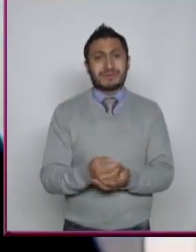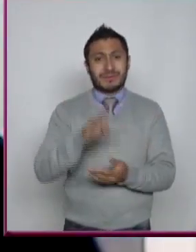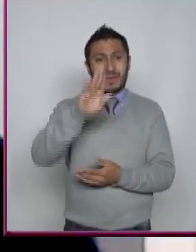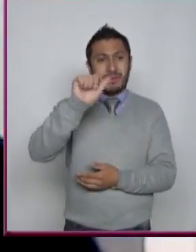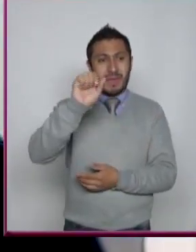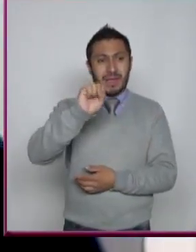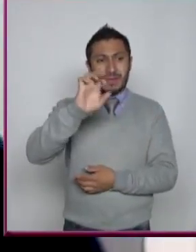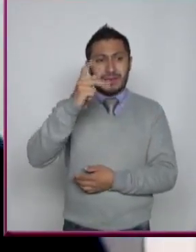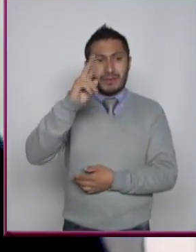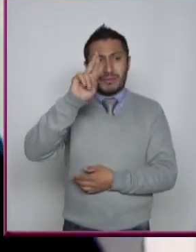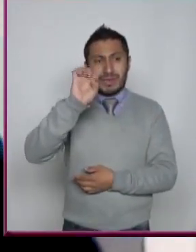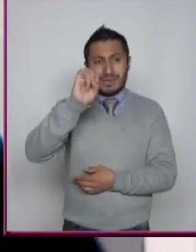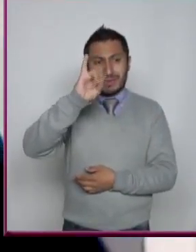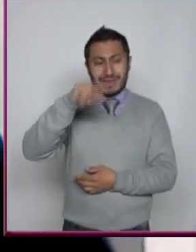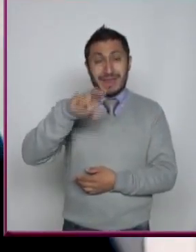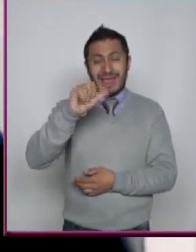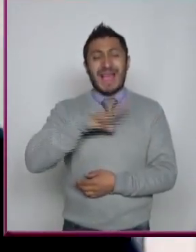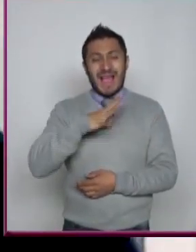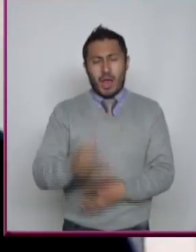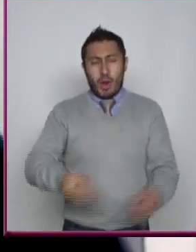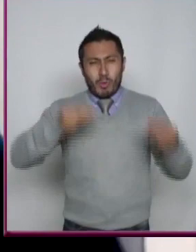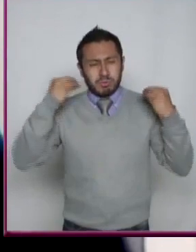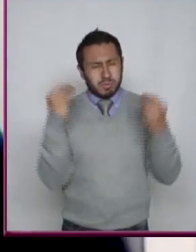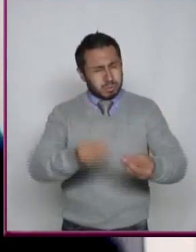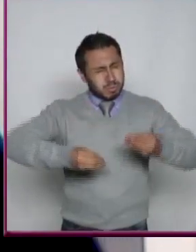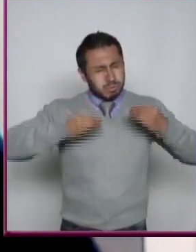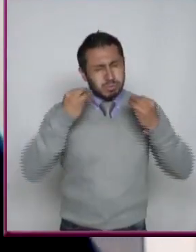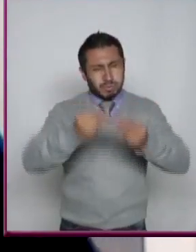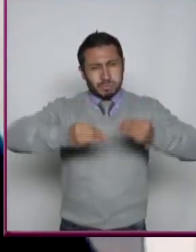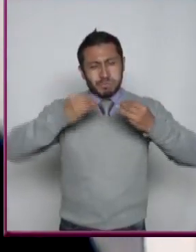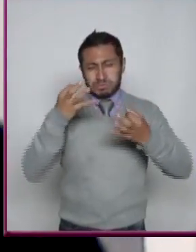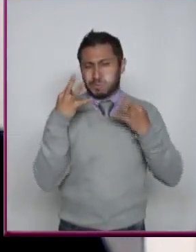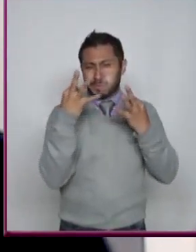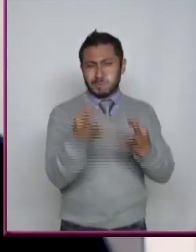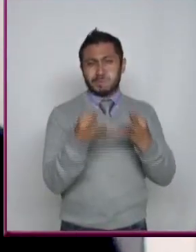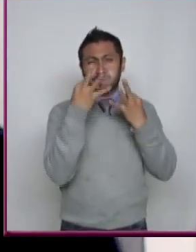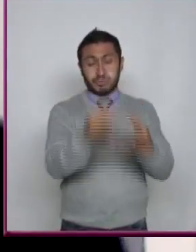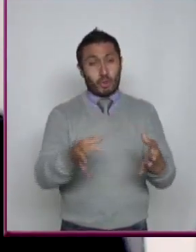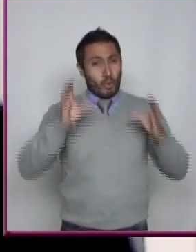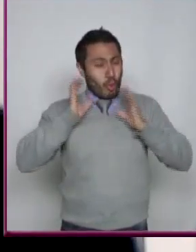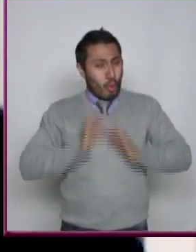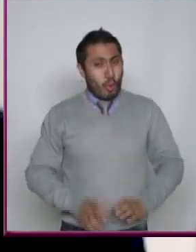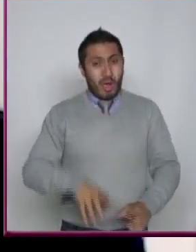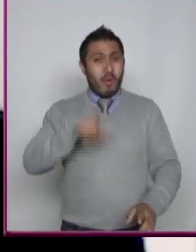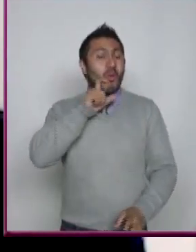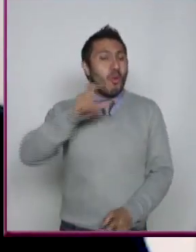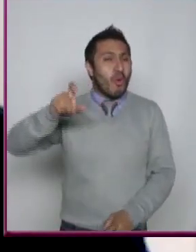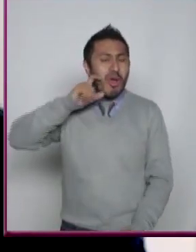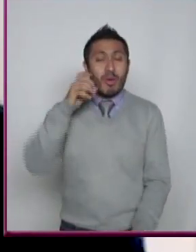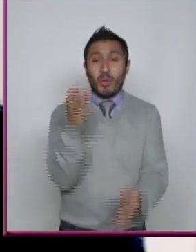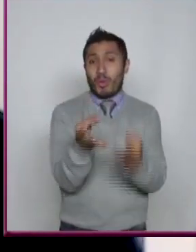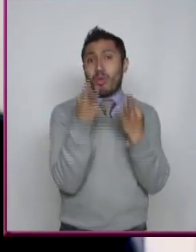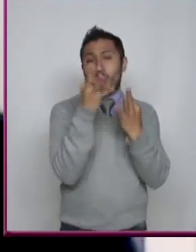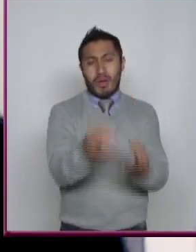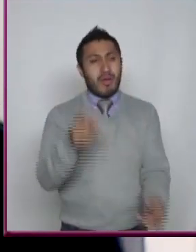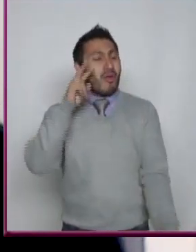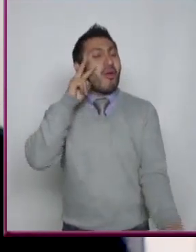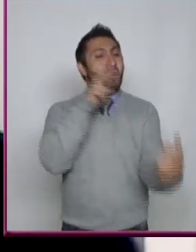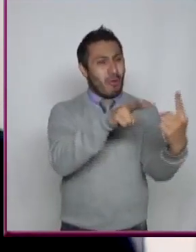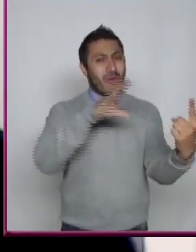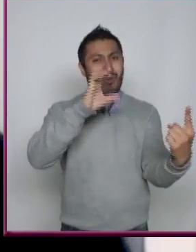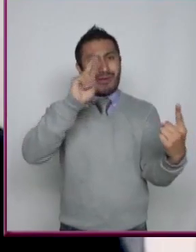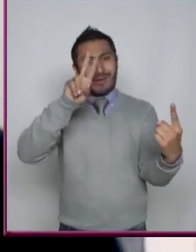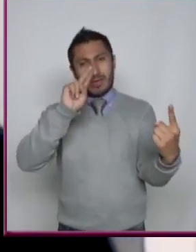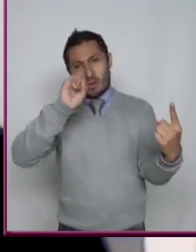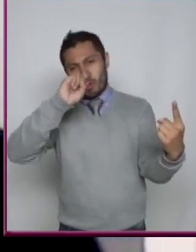está encargada de hacer sentir una fuerte atracción física y sexual, y es por eso que cuando vemos a nuestro o nuestra crush, esta persona de la